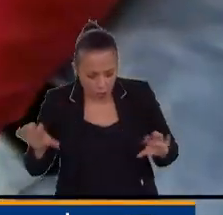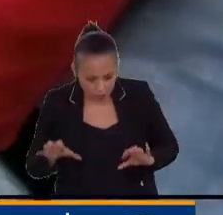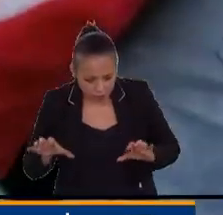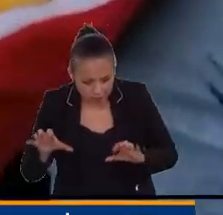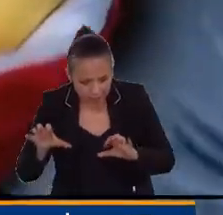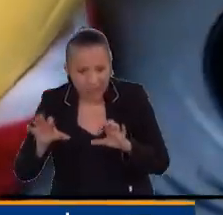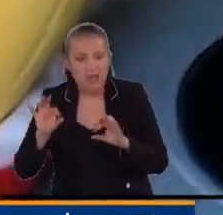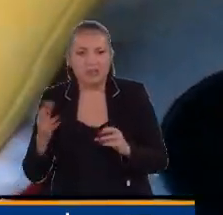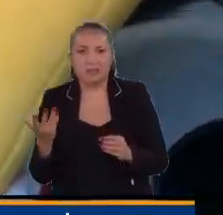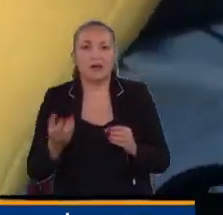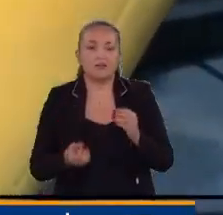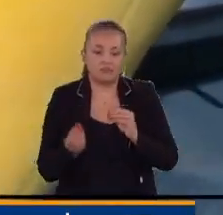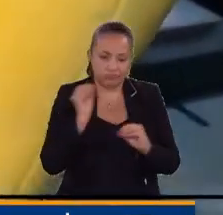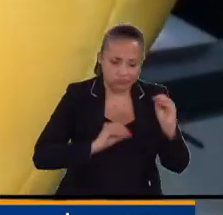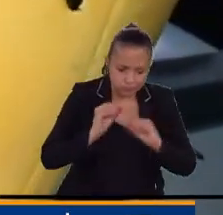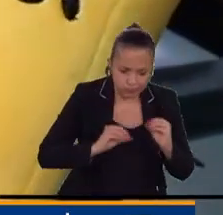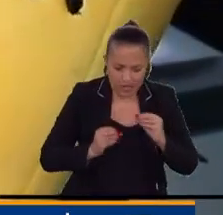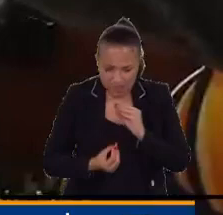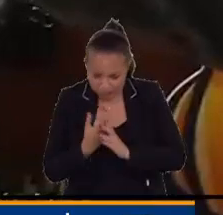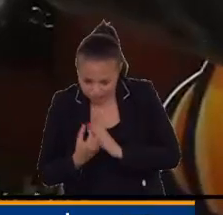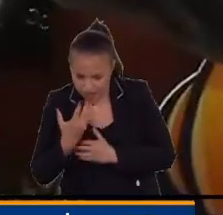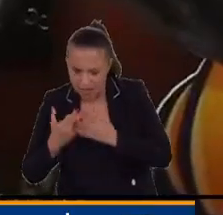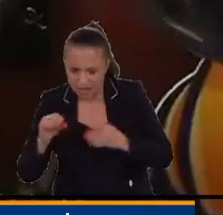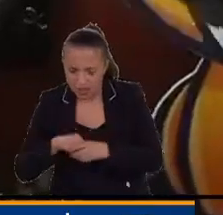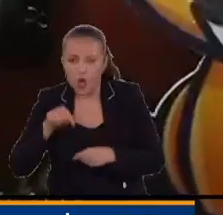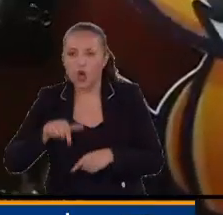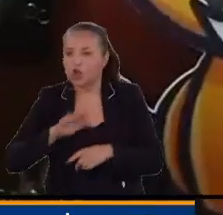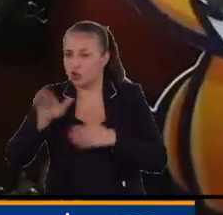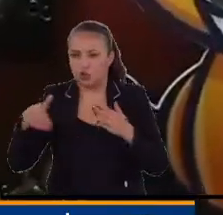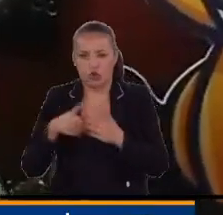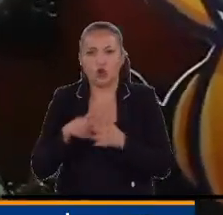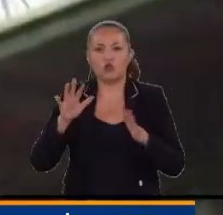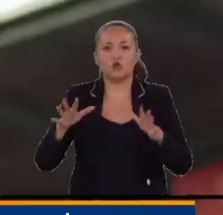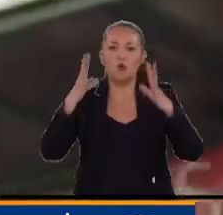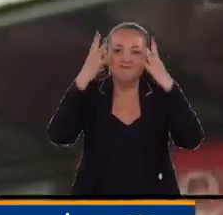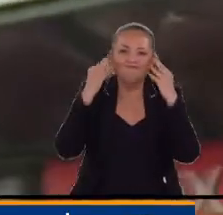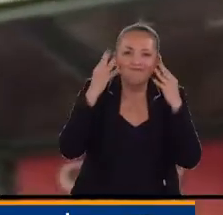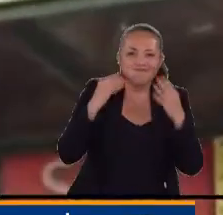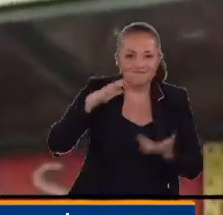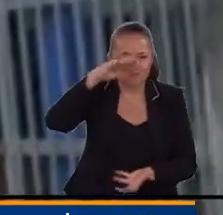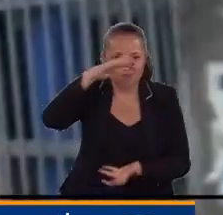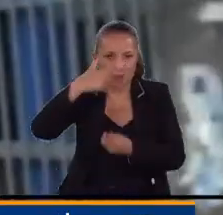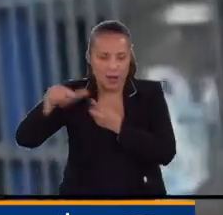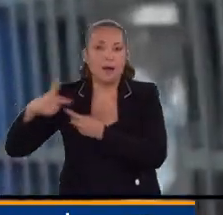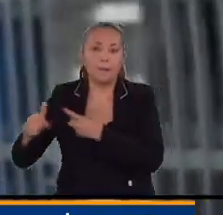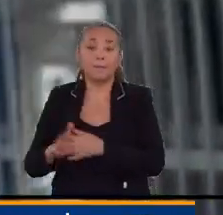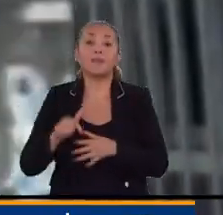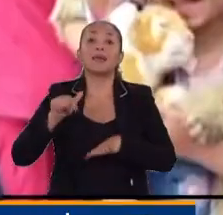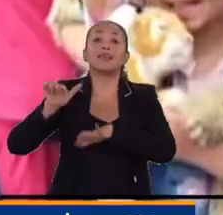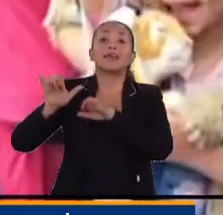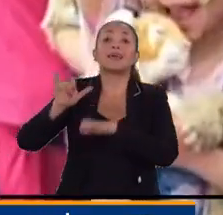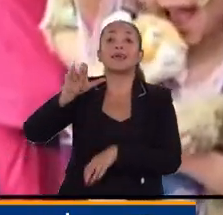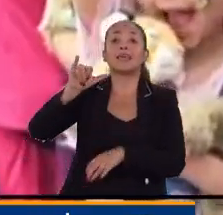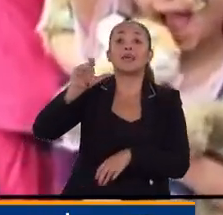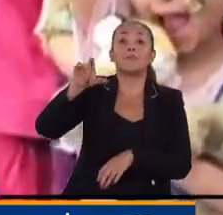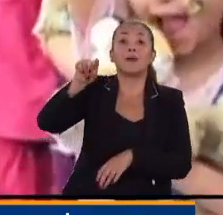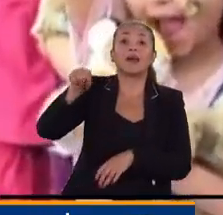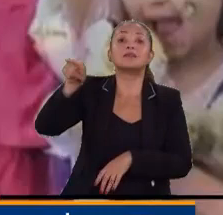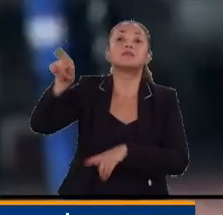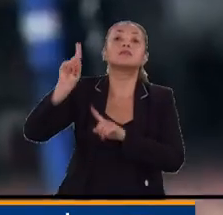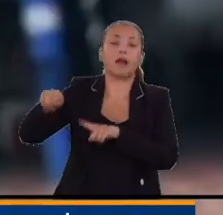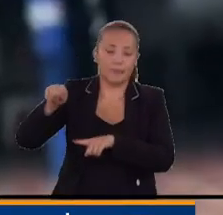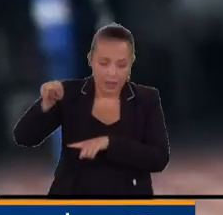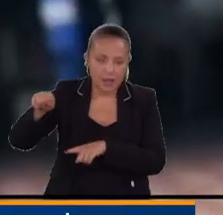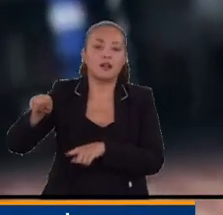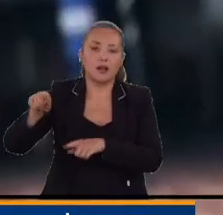Diseñamos, fabricamos y hacemos todo, los peluches. La Secretaría de Desarrollo Económico a través de la Ruta Bogotá